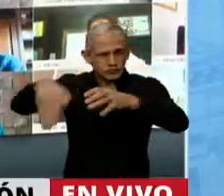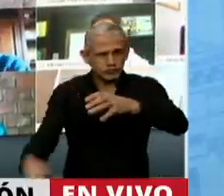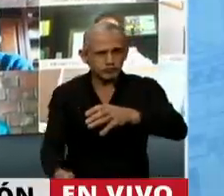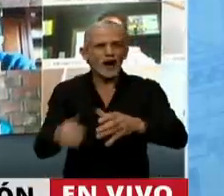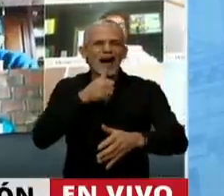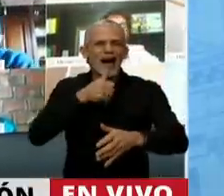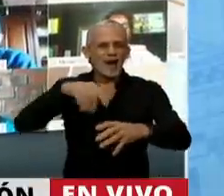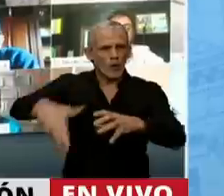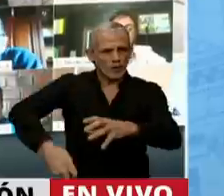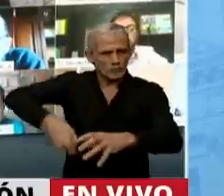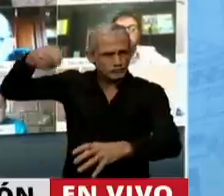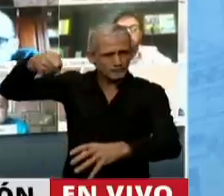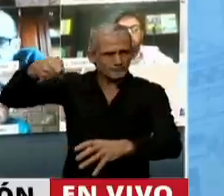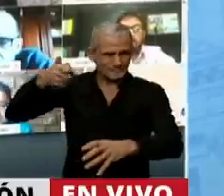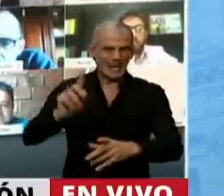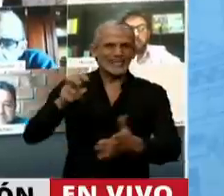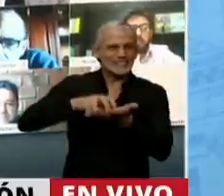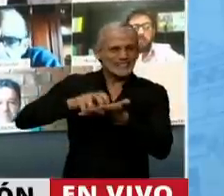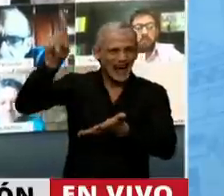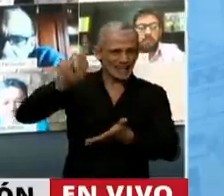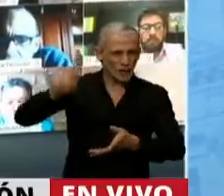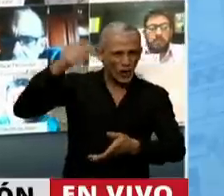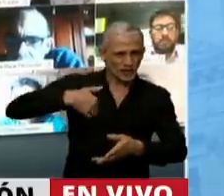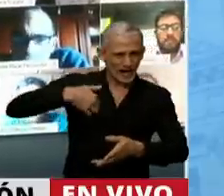en la zona del norte argentino, en Salta precisamente.